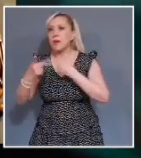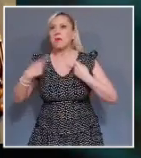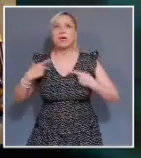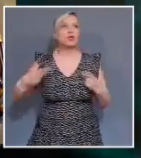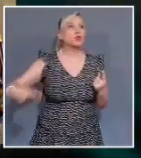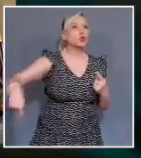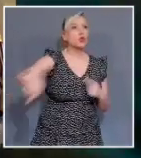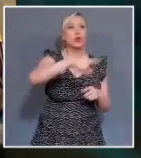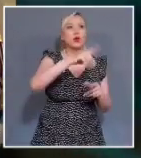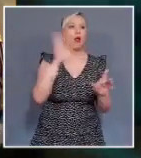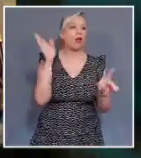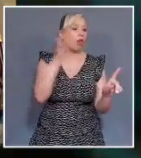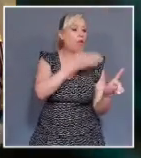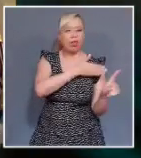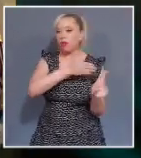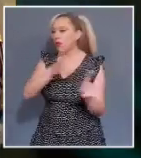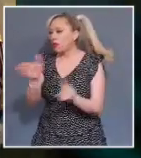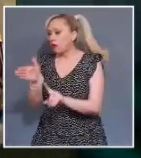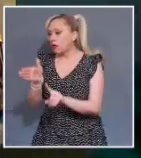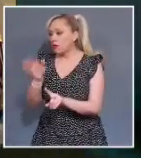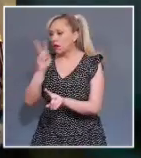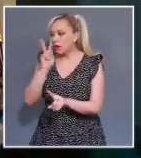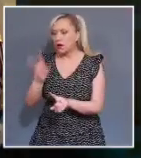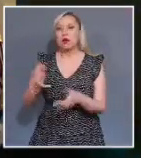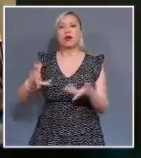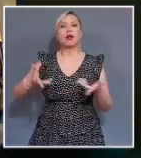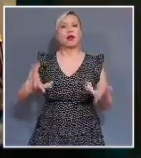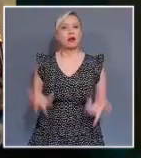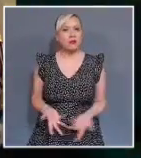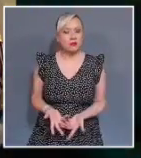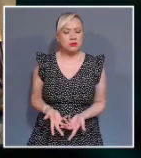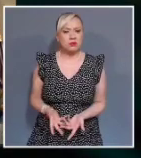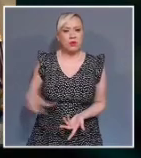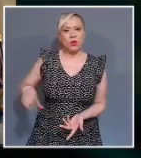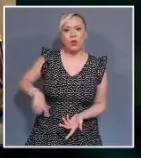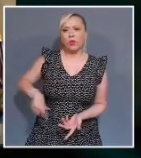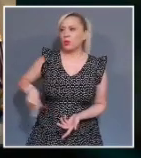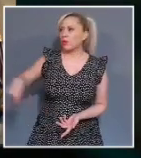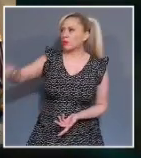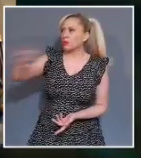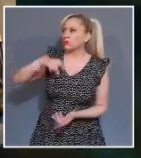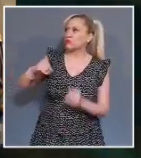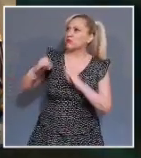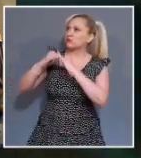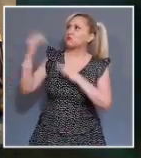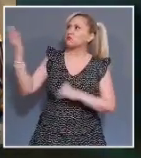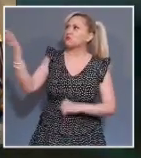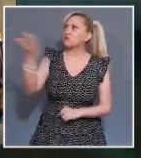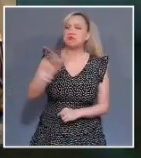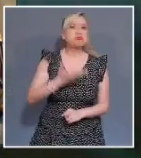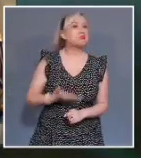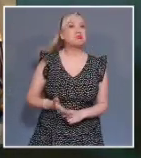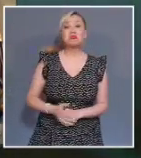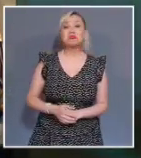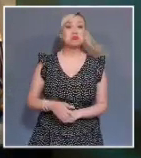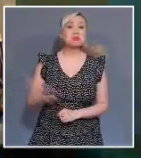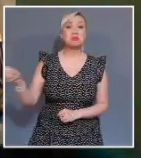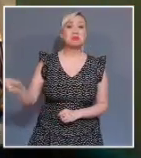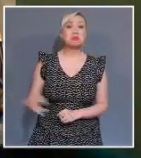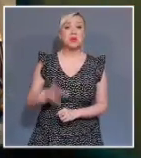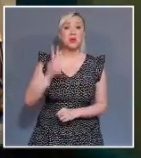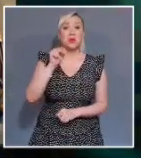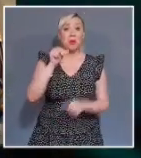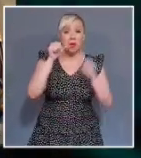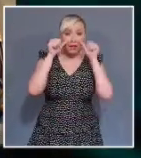el cortoplacismo de nuestras instituciones de gobierno, insuficientemente interesadas en explorar ese